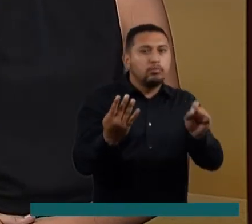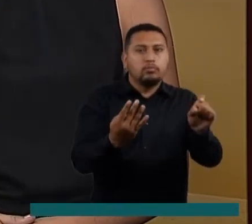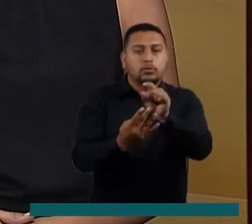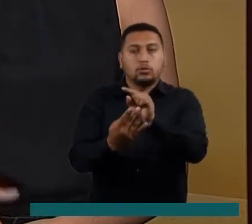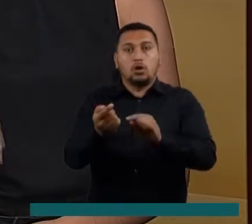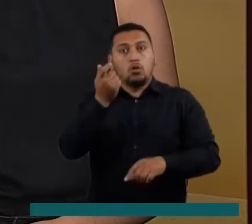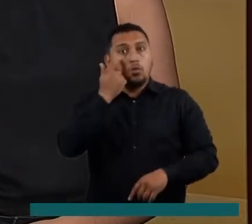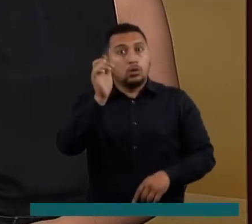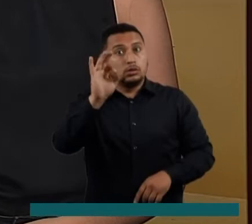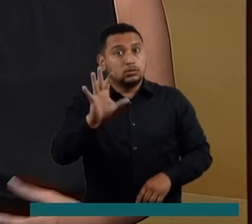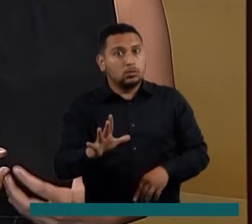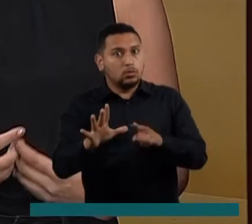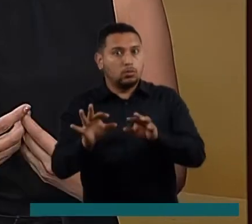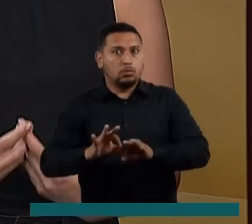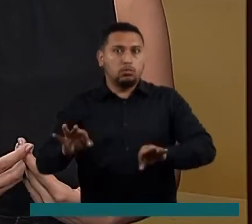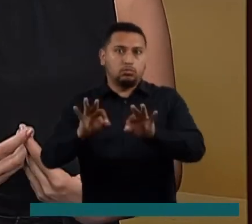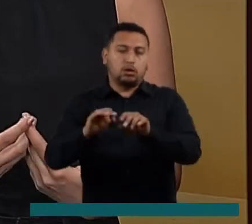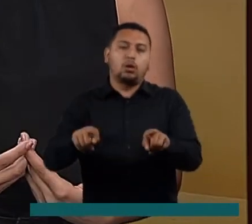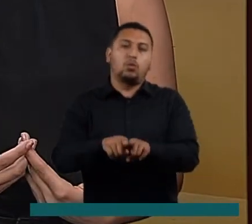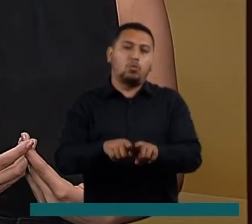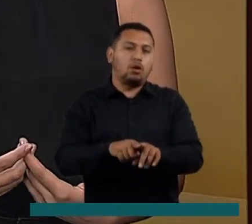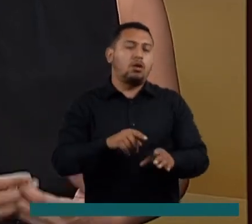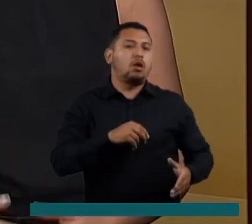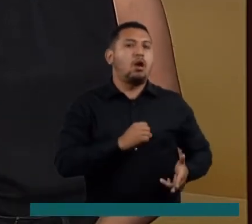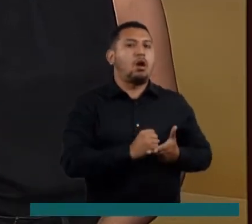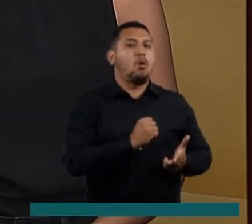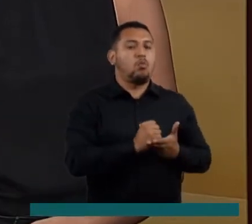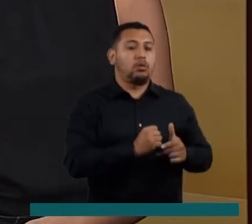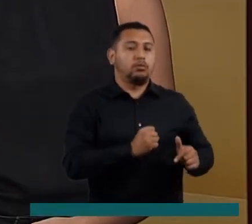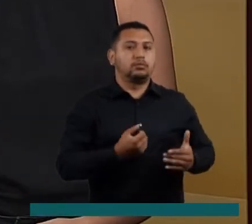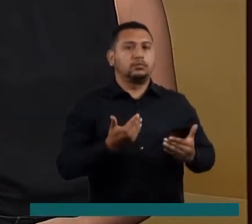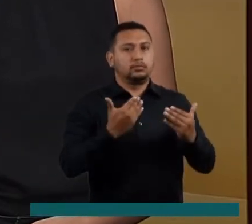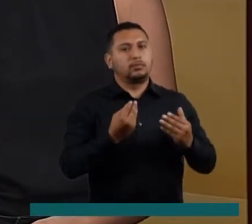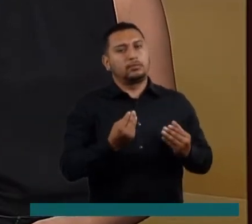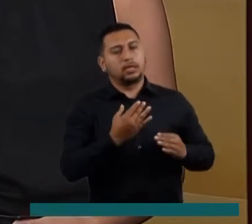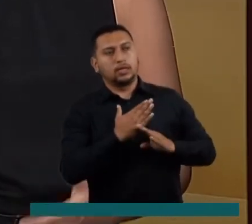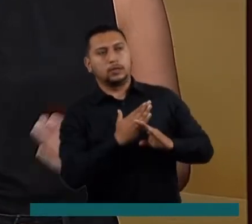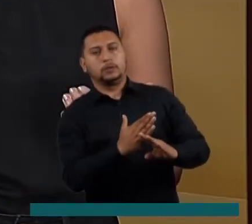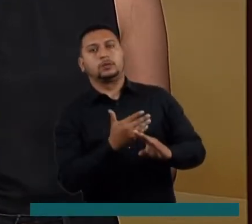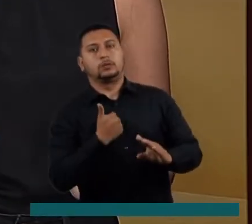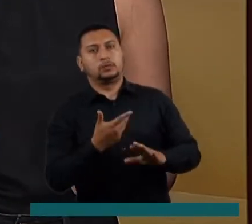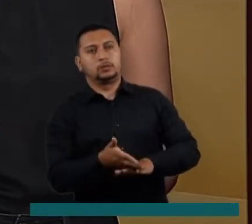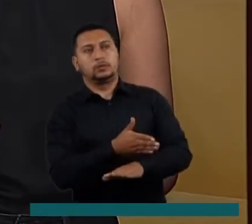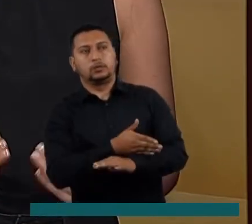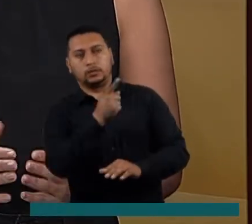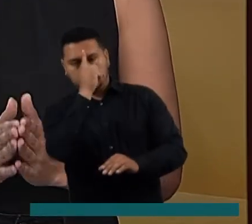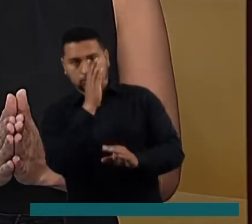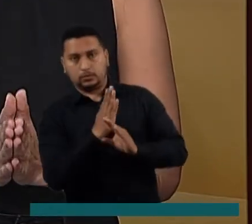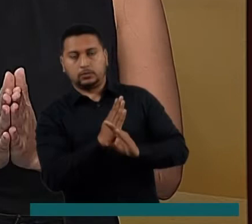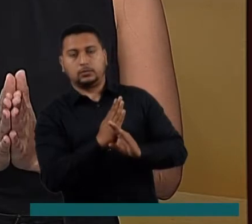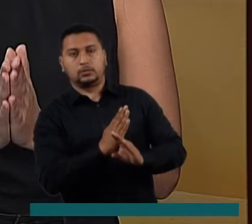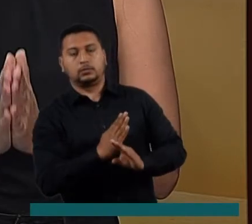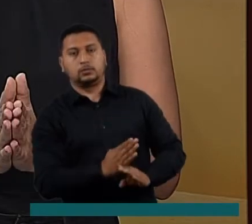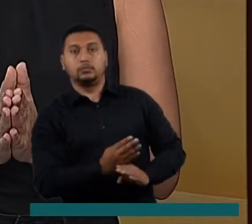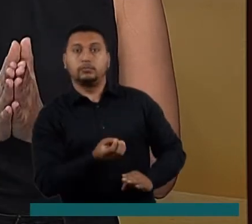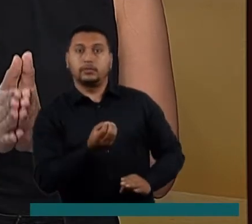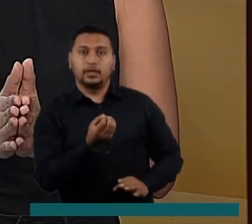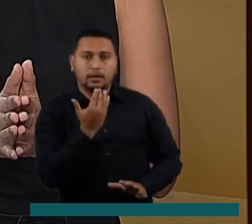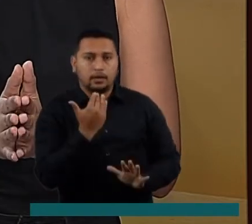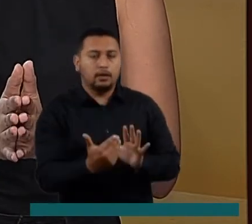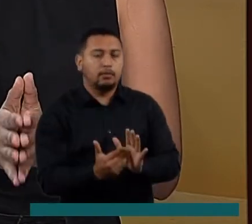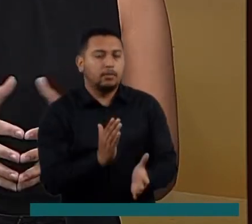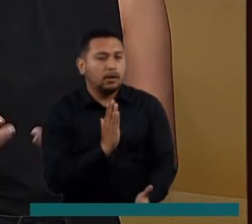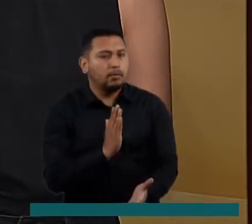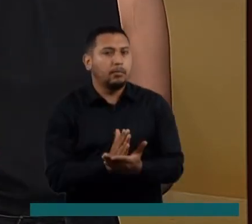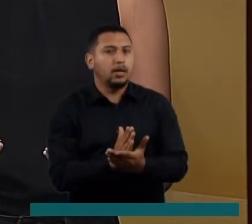un seguro, así como los ahorros, son mecanismos de protección, es decir, son medidas que tomamos antes de una emergencia, para que cuando ocurra